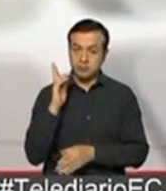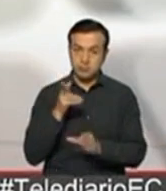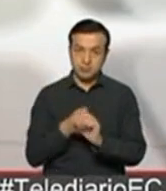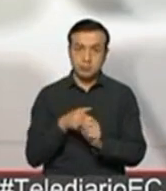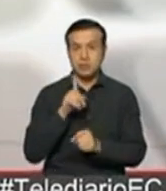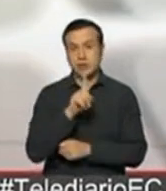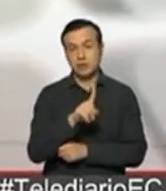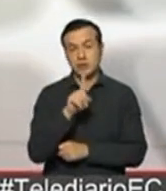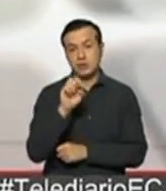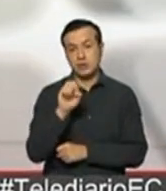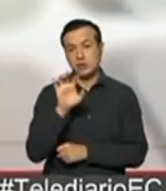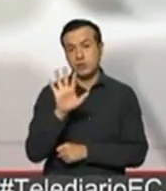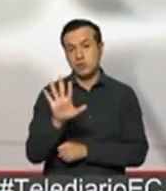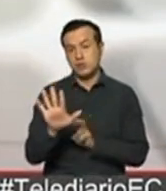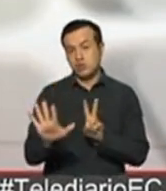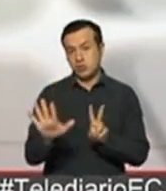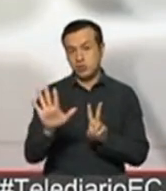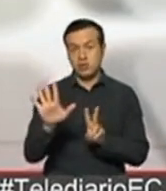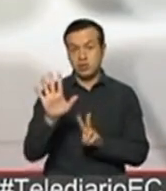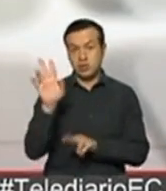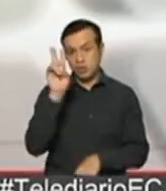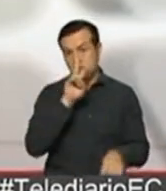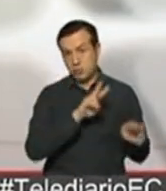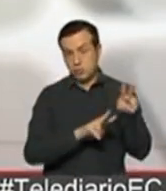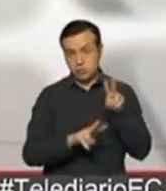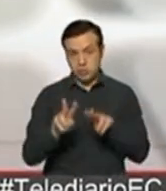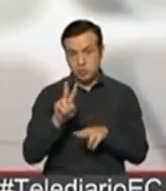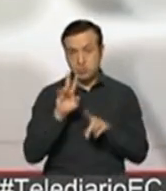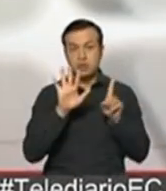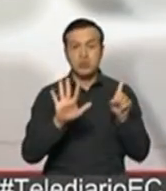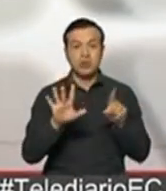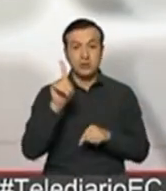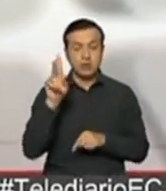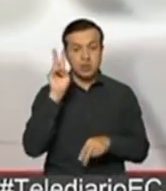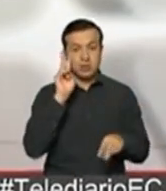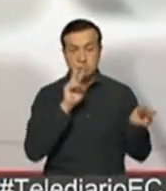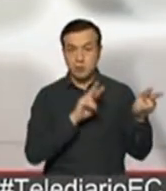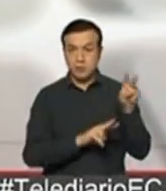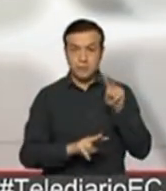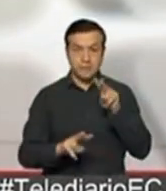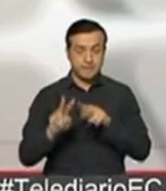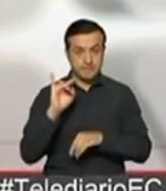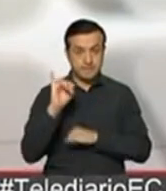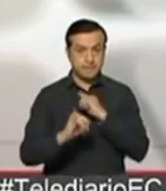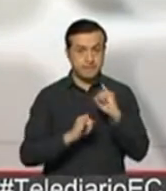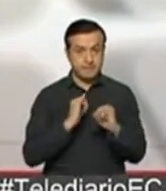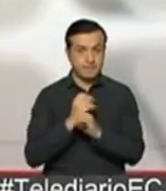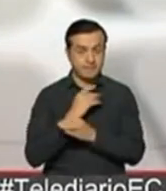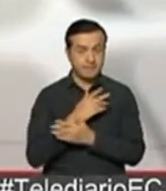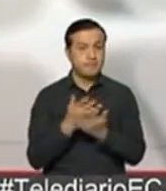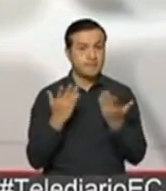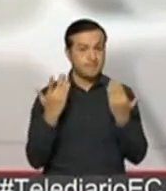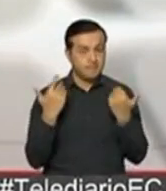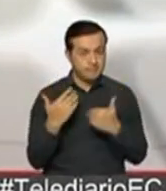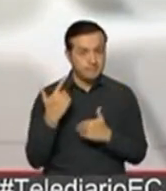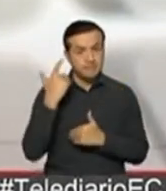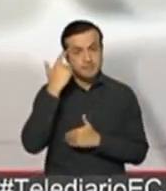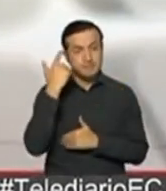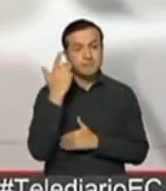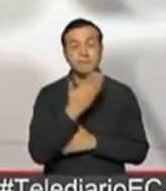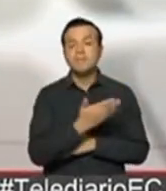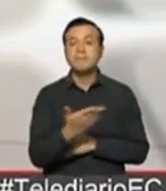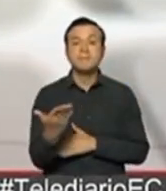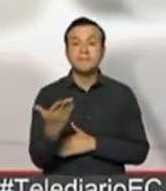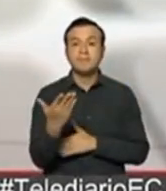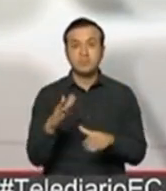107 evaluadores nacionales y 61 evaluadores internacionales que constituyeron